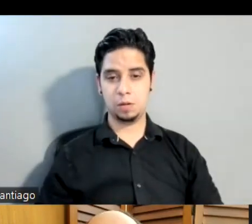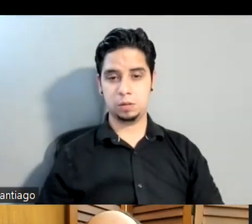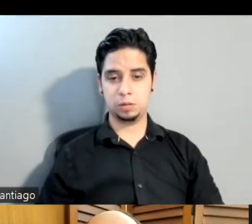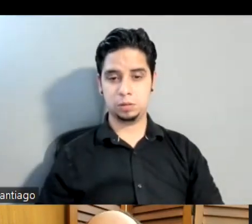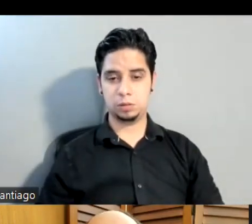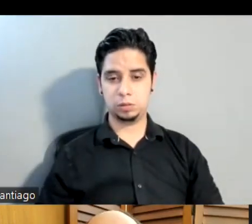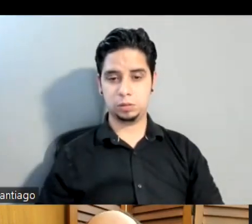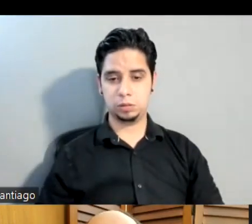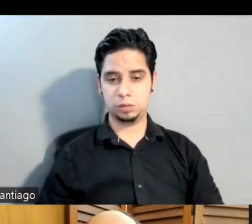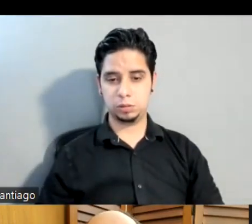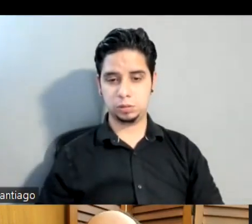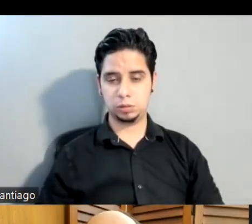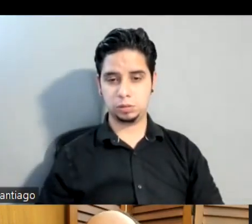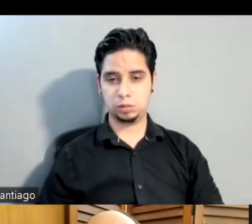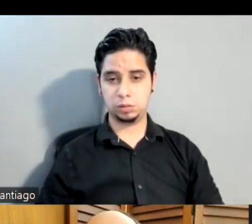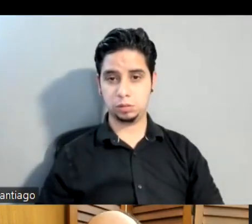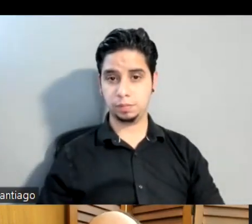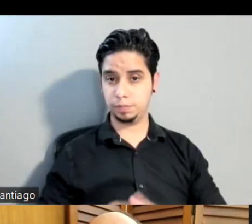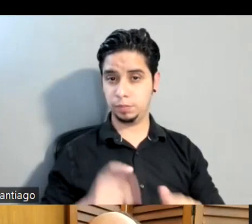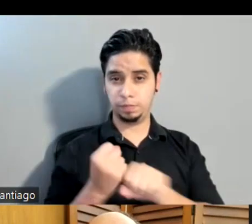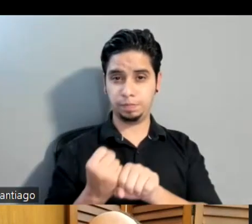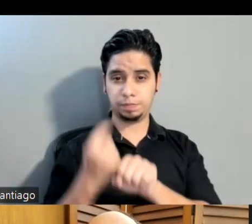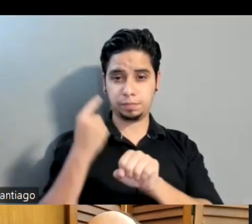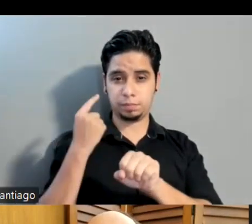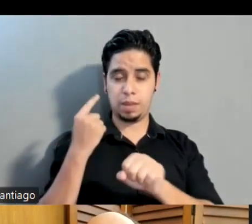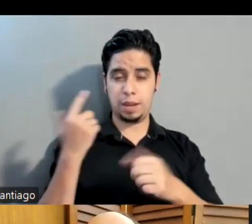que no pude participar, pero el año pasado